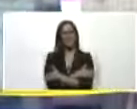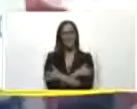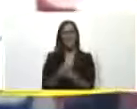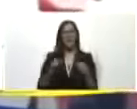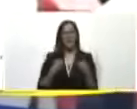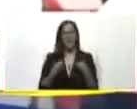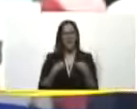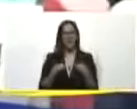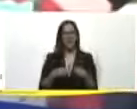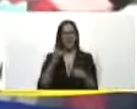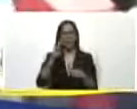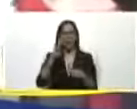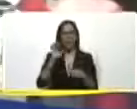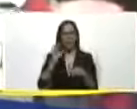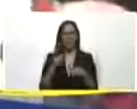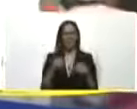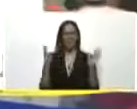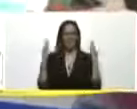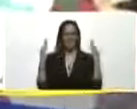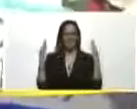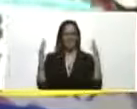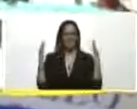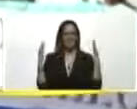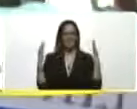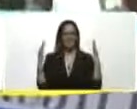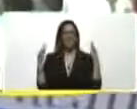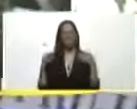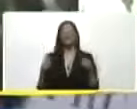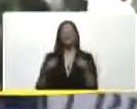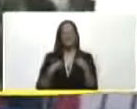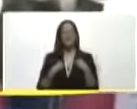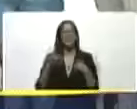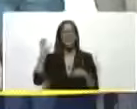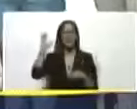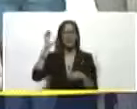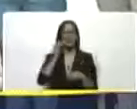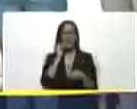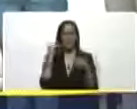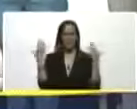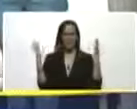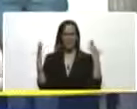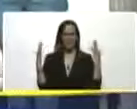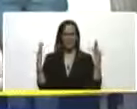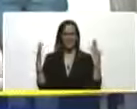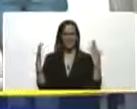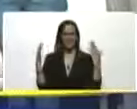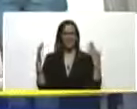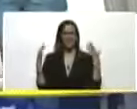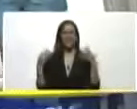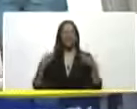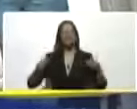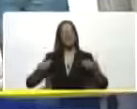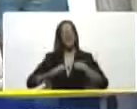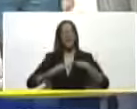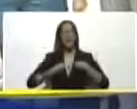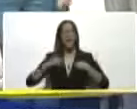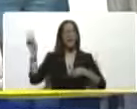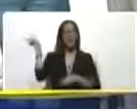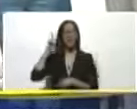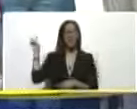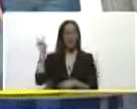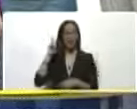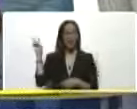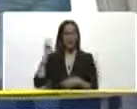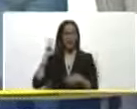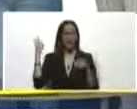viva la organización bolivariana de estudiantes que viva la patria joven viva que viva